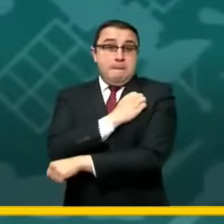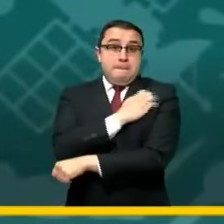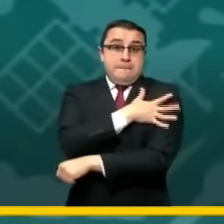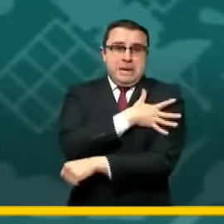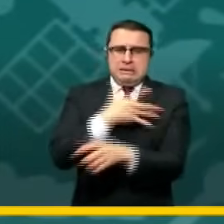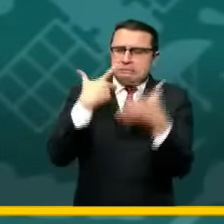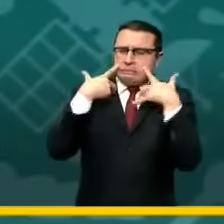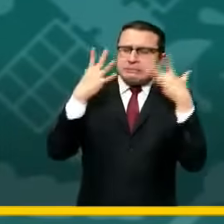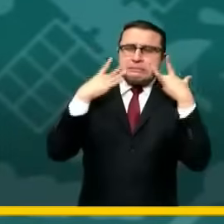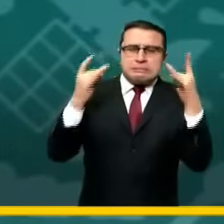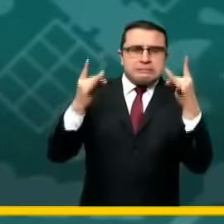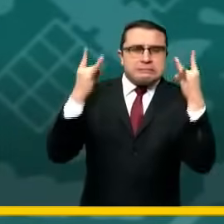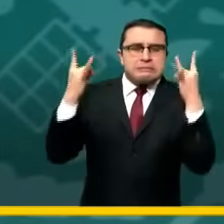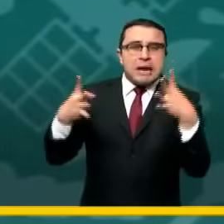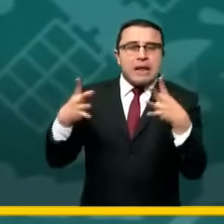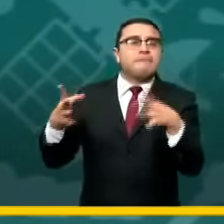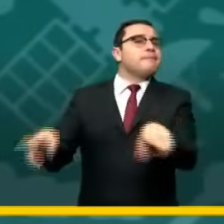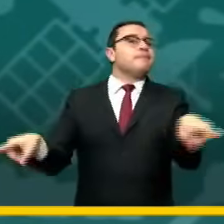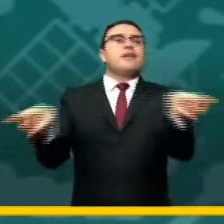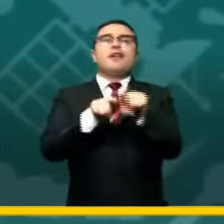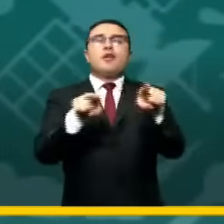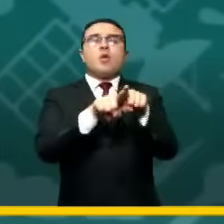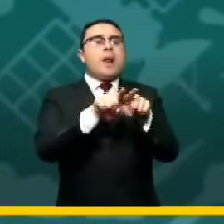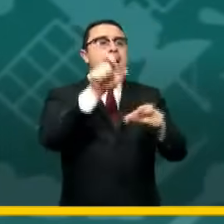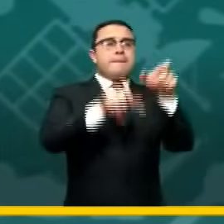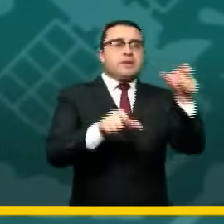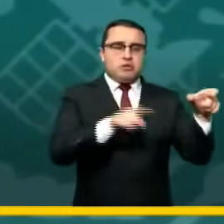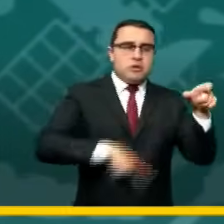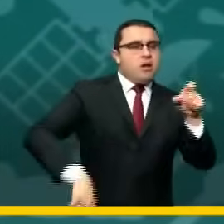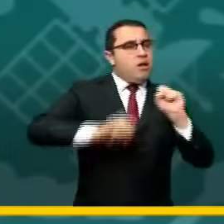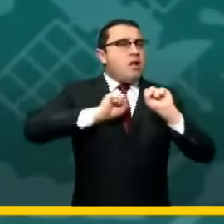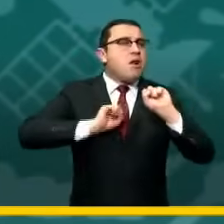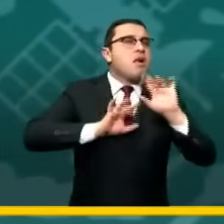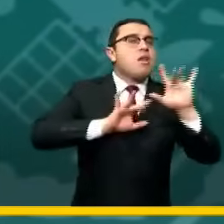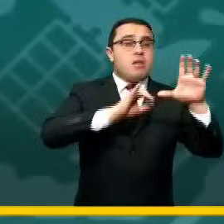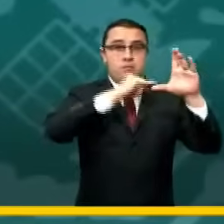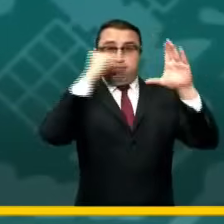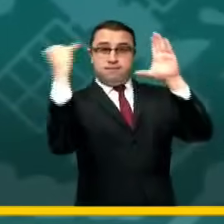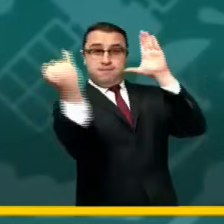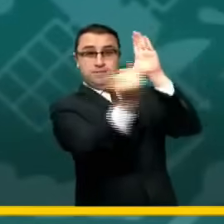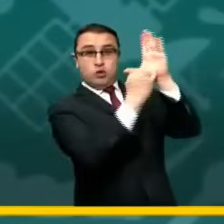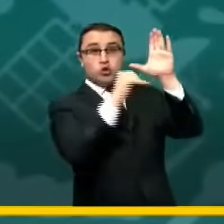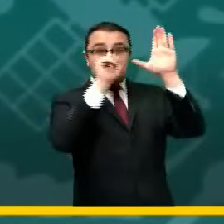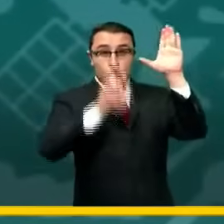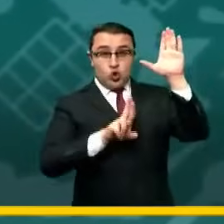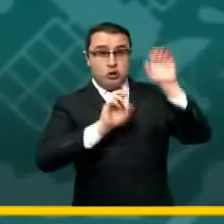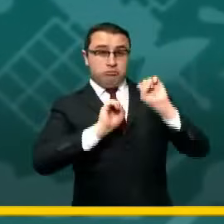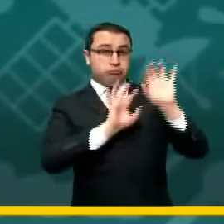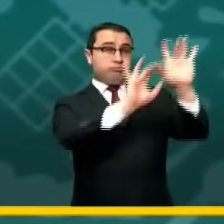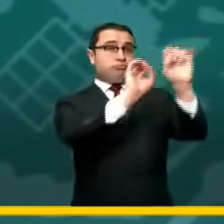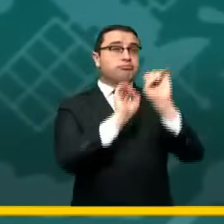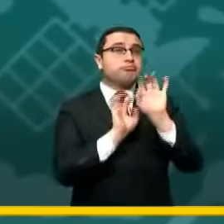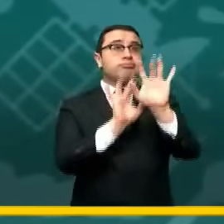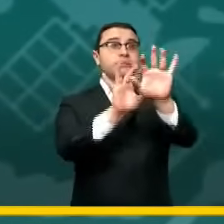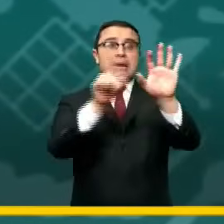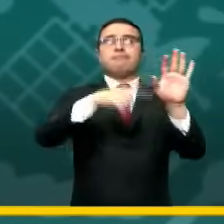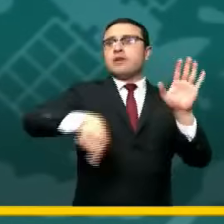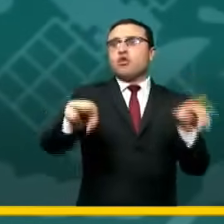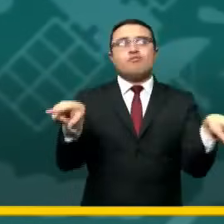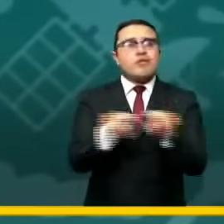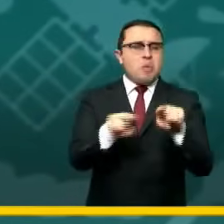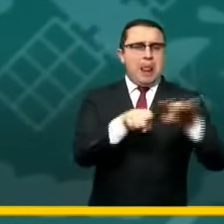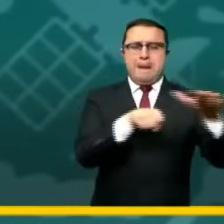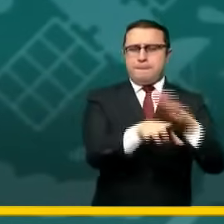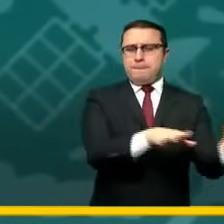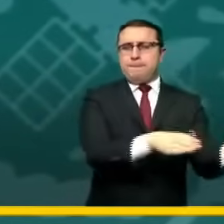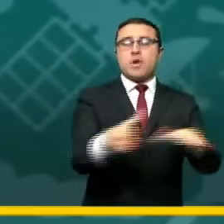palestino es lo que le espera al éxodo de los pueblos del sur desatado por la crisis climática.